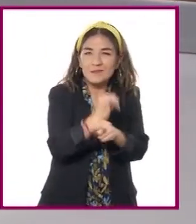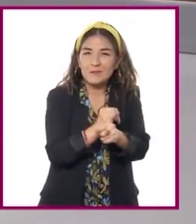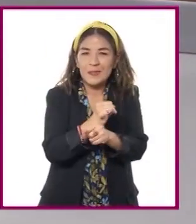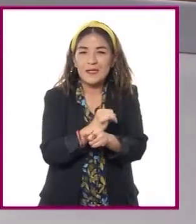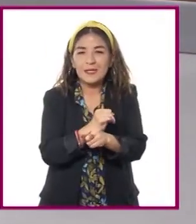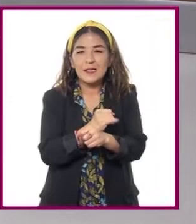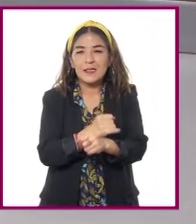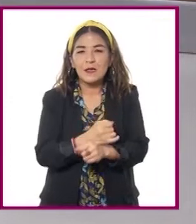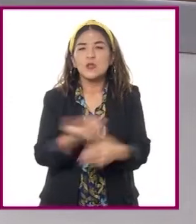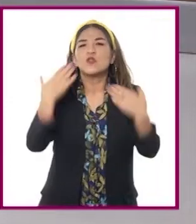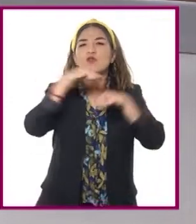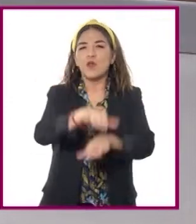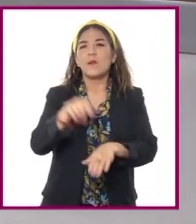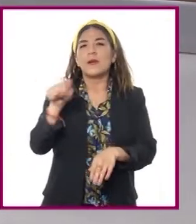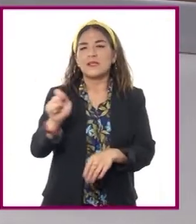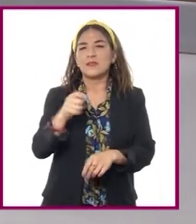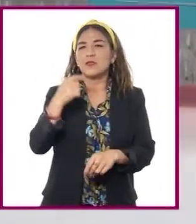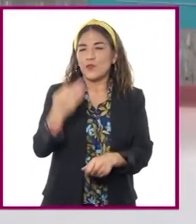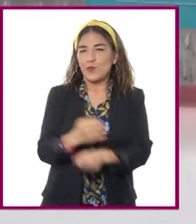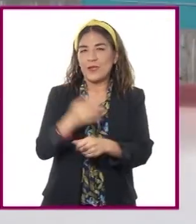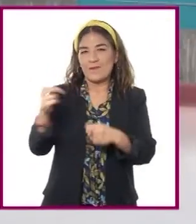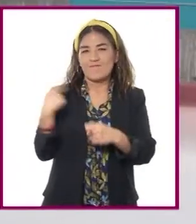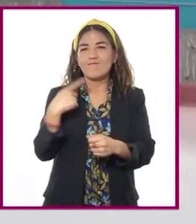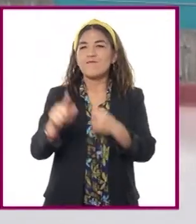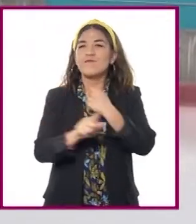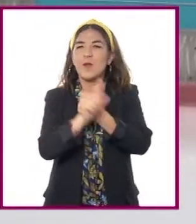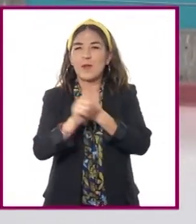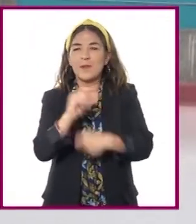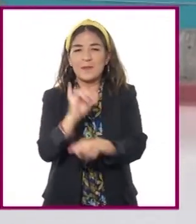investigación acerca de nuestro caso.